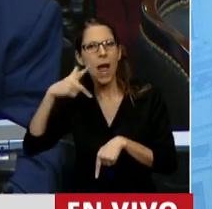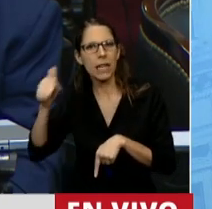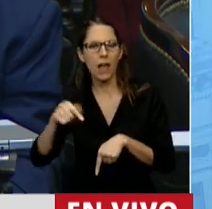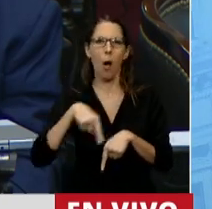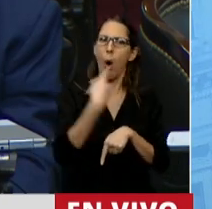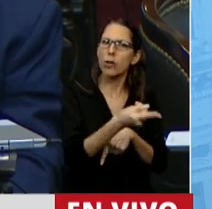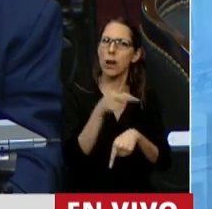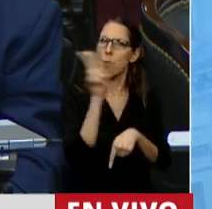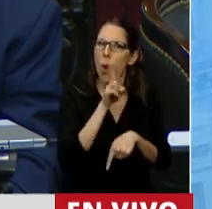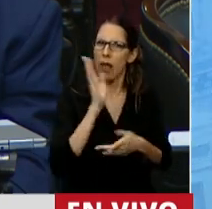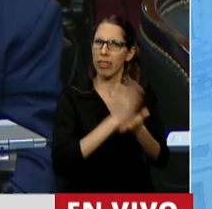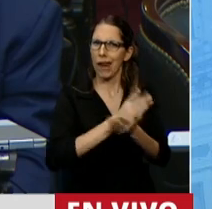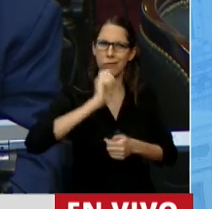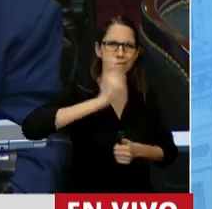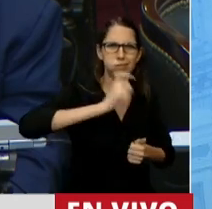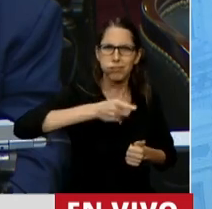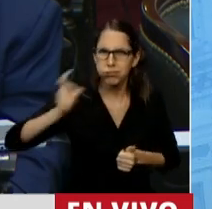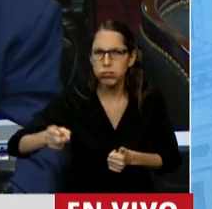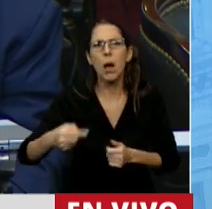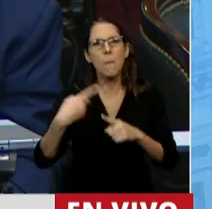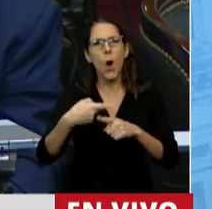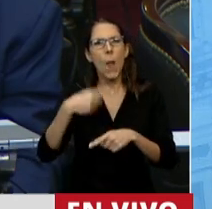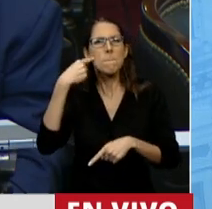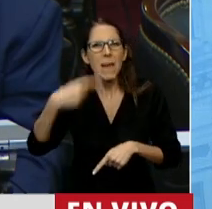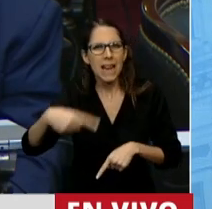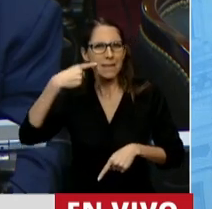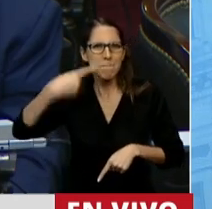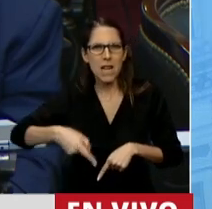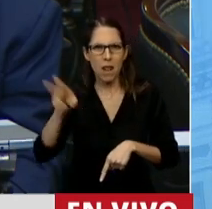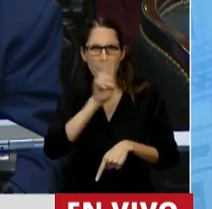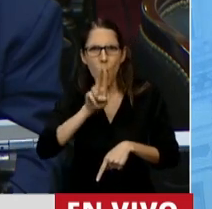derechos y por las miles de pibas que están hoy